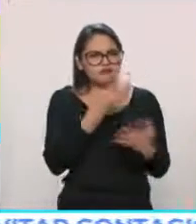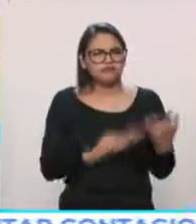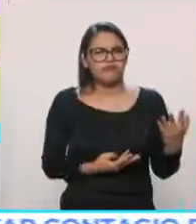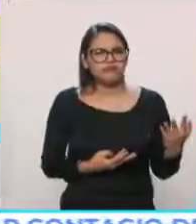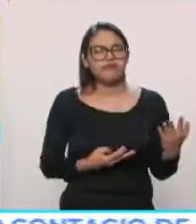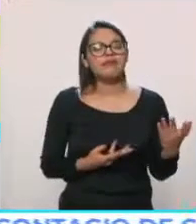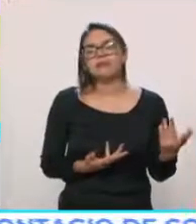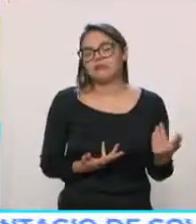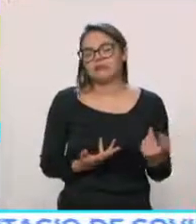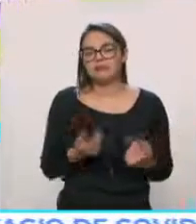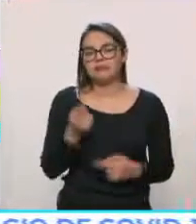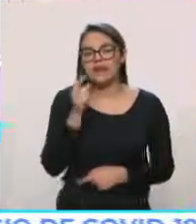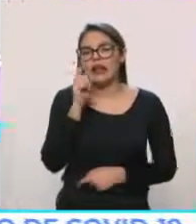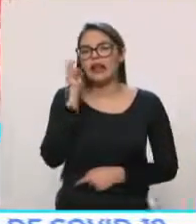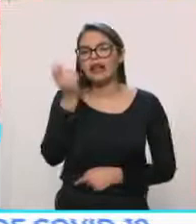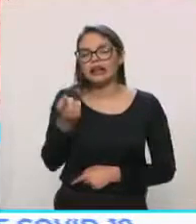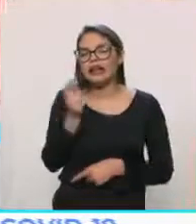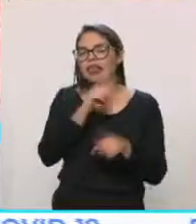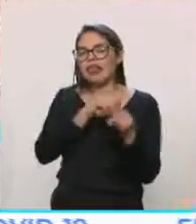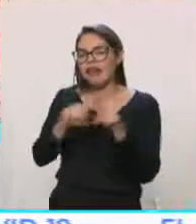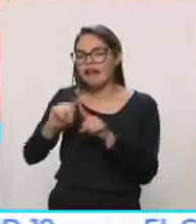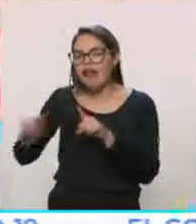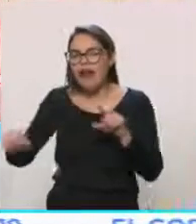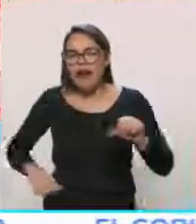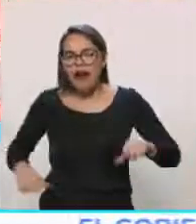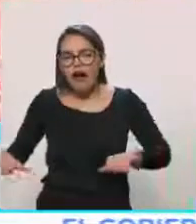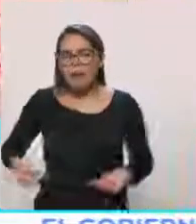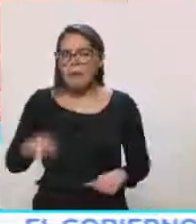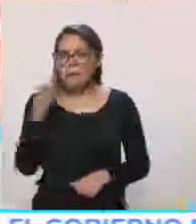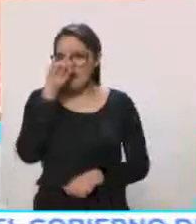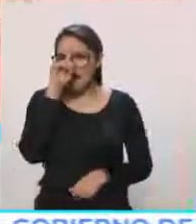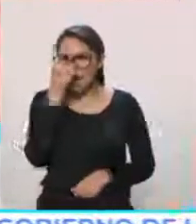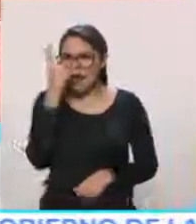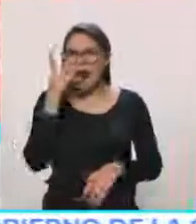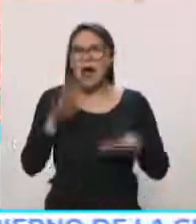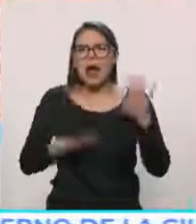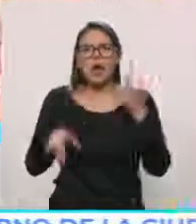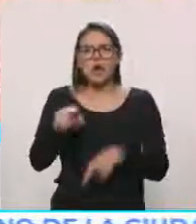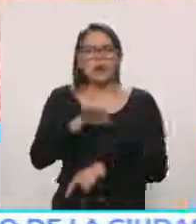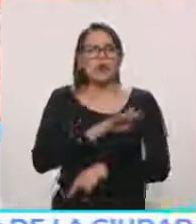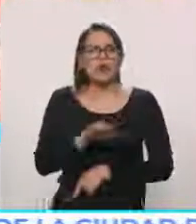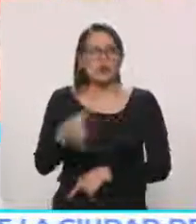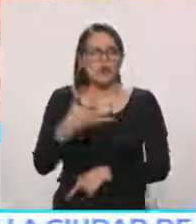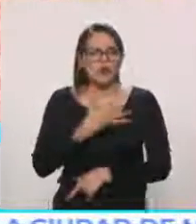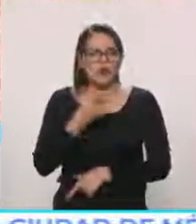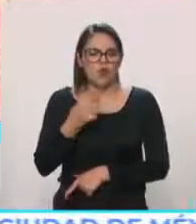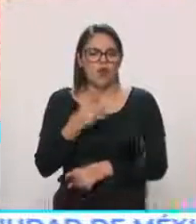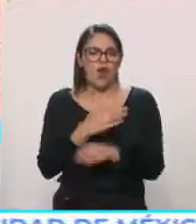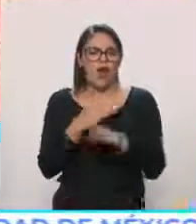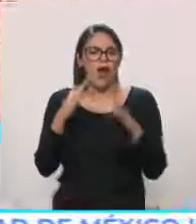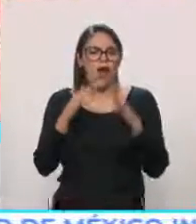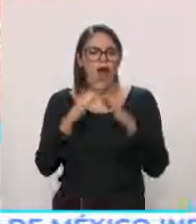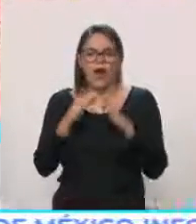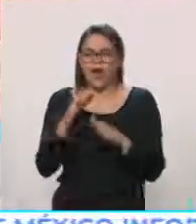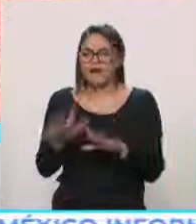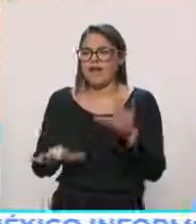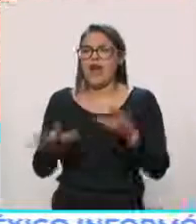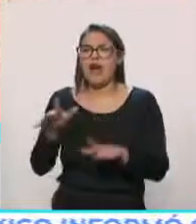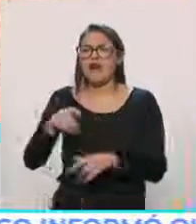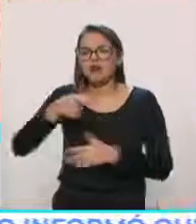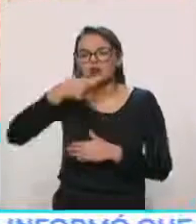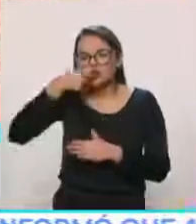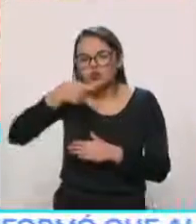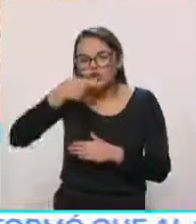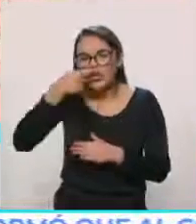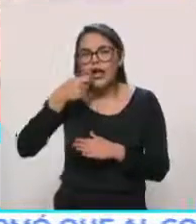actividades sencillas que se pueden realizar con el material que tenemos adentro de casa. Podemos hacer música con cucharas, con